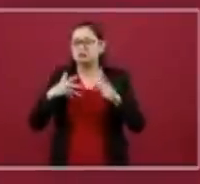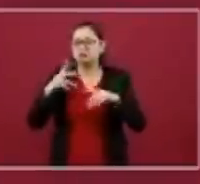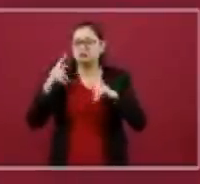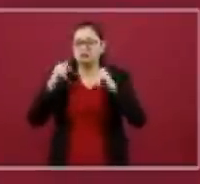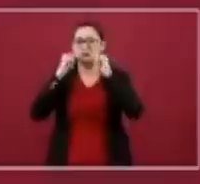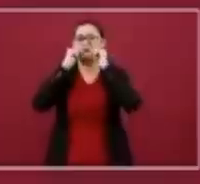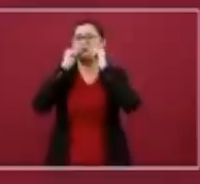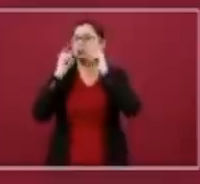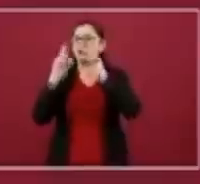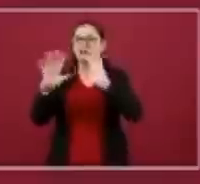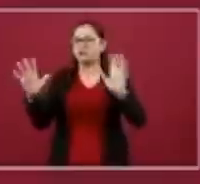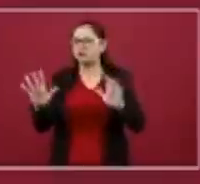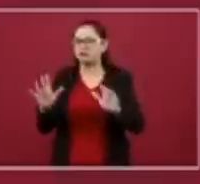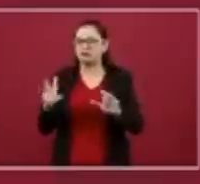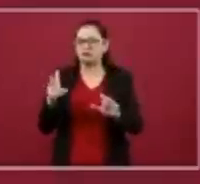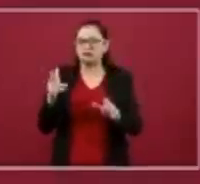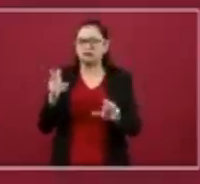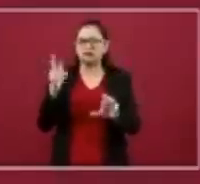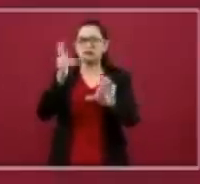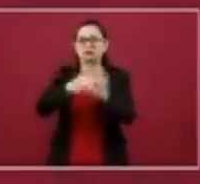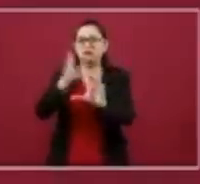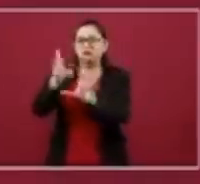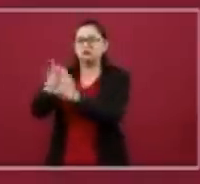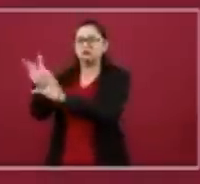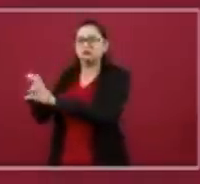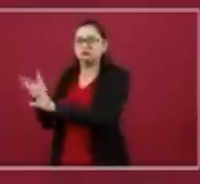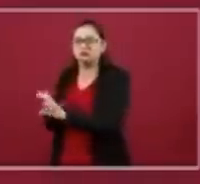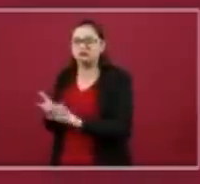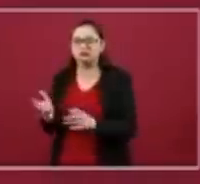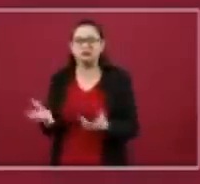existía los tenían que desalojar.